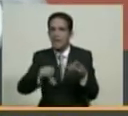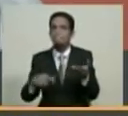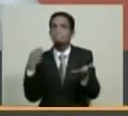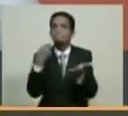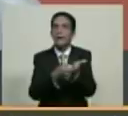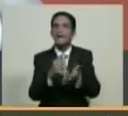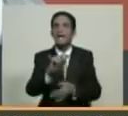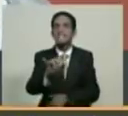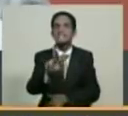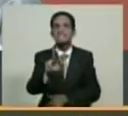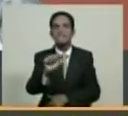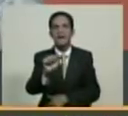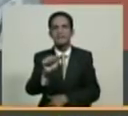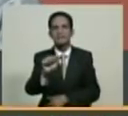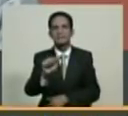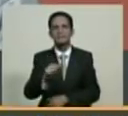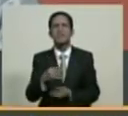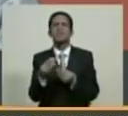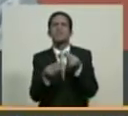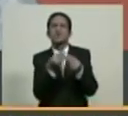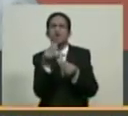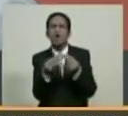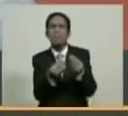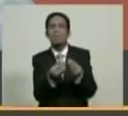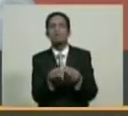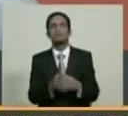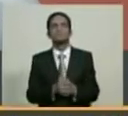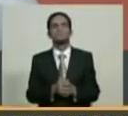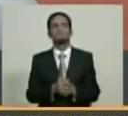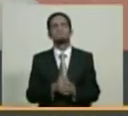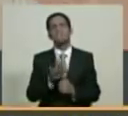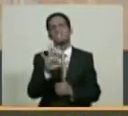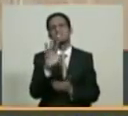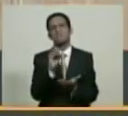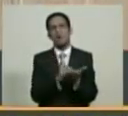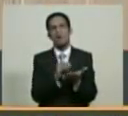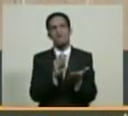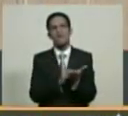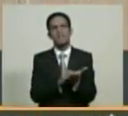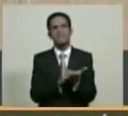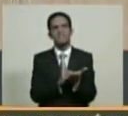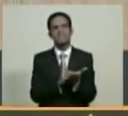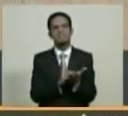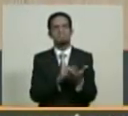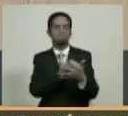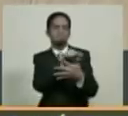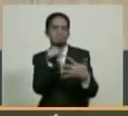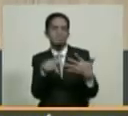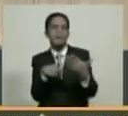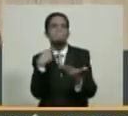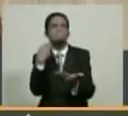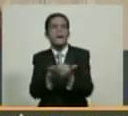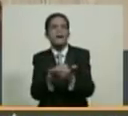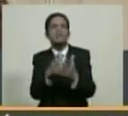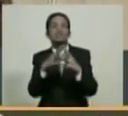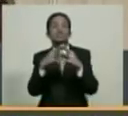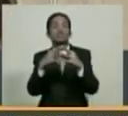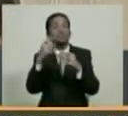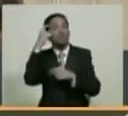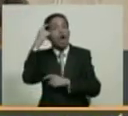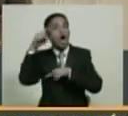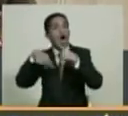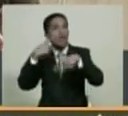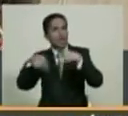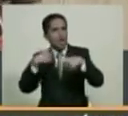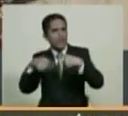distribuir esas declaraciones en 5 cuotas. En 5 cuotas que serán pagadas todos los días a la Tesorería Nacional. ¿Con qué fin? Con